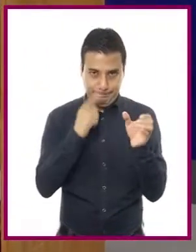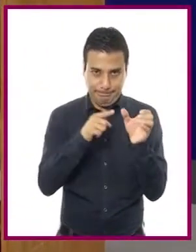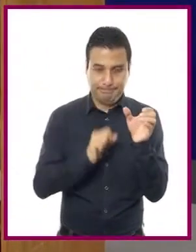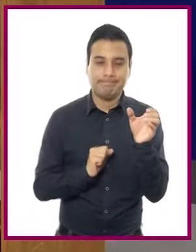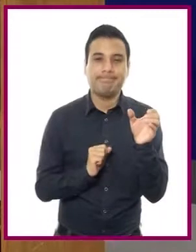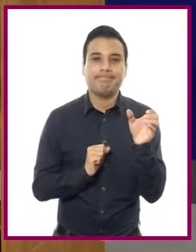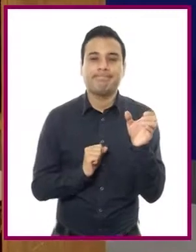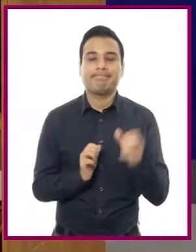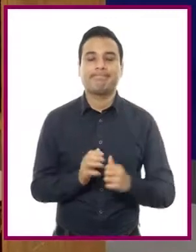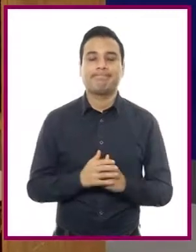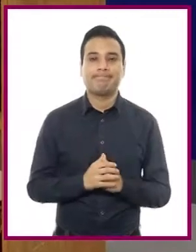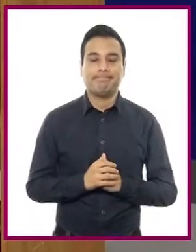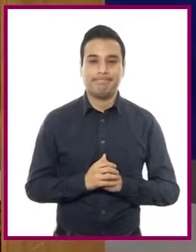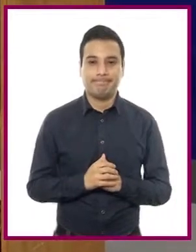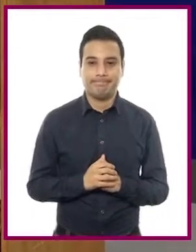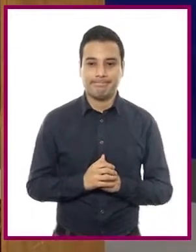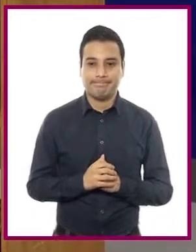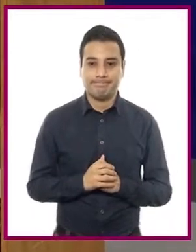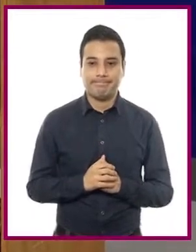Aquí está.